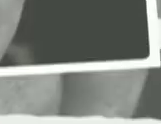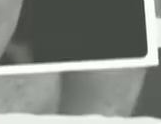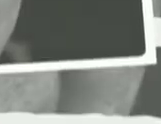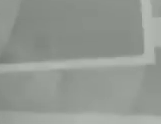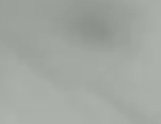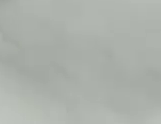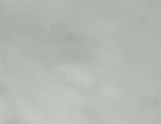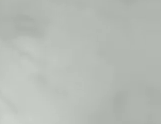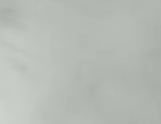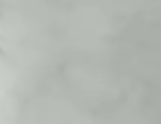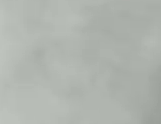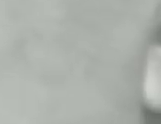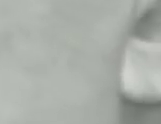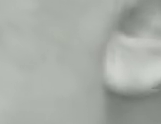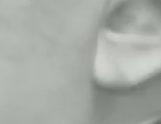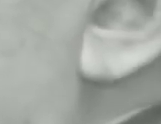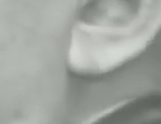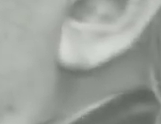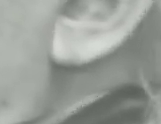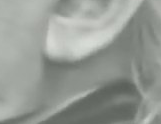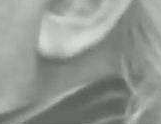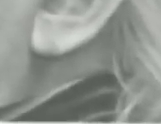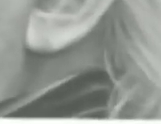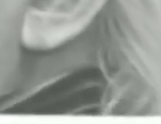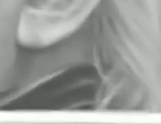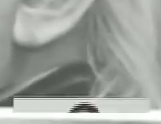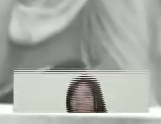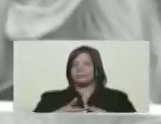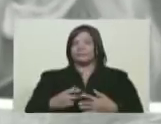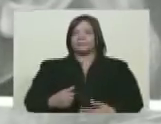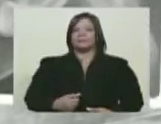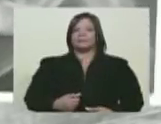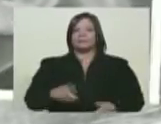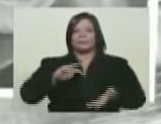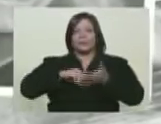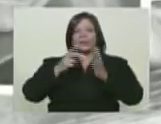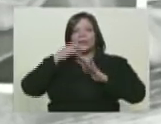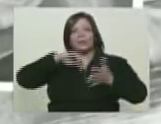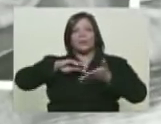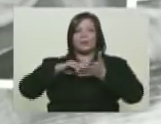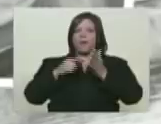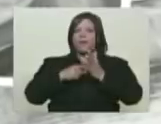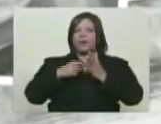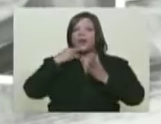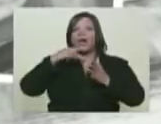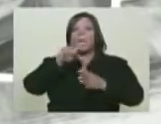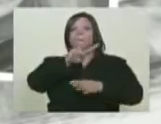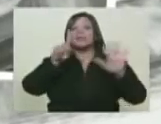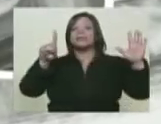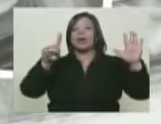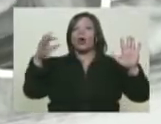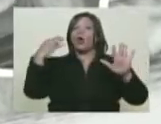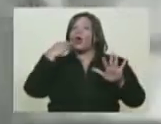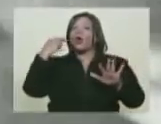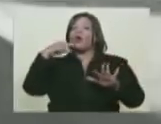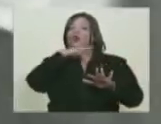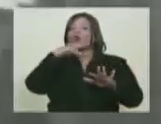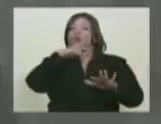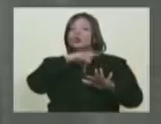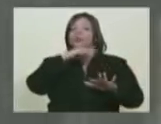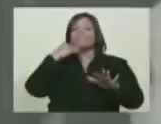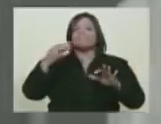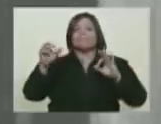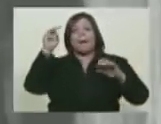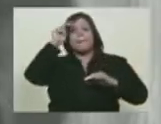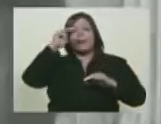La escena se estremece de pena y una extensa lágrima se asoma desde el proscenio. Este 26 de octubre falleció el maestro del